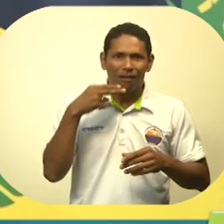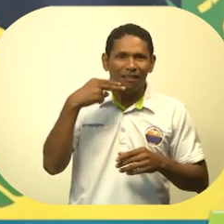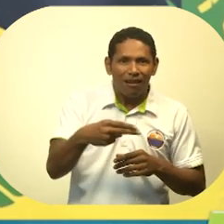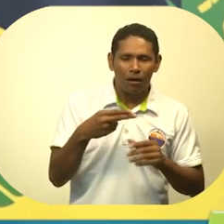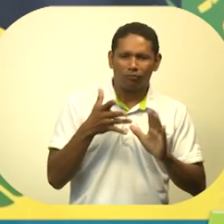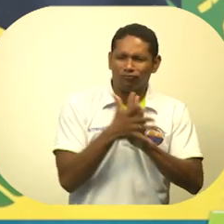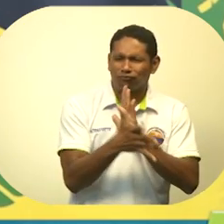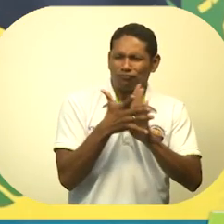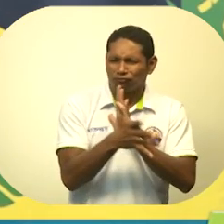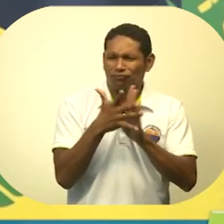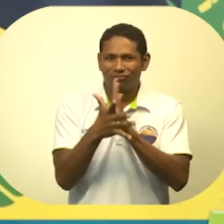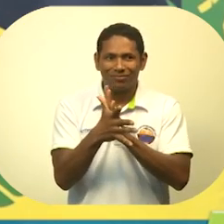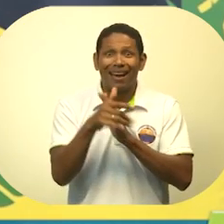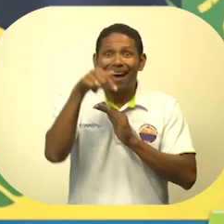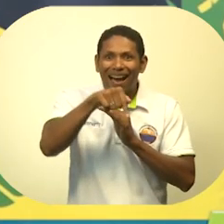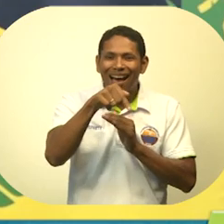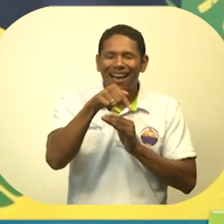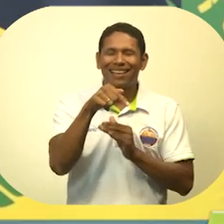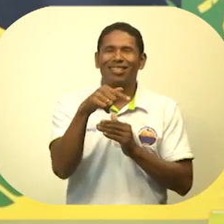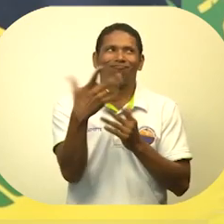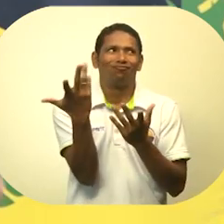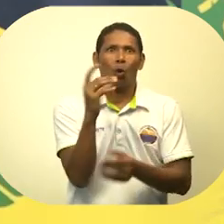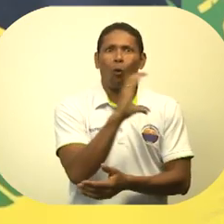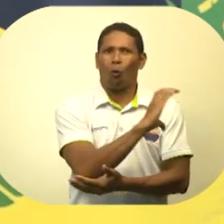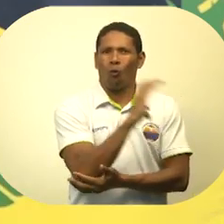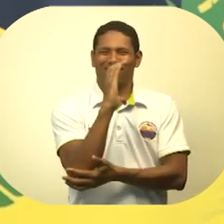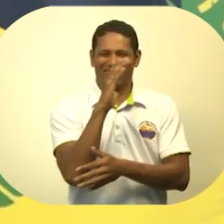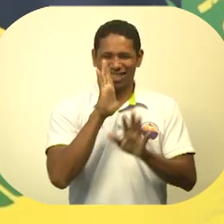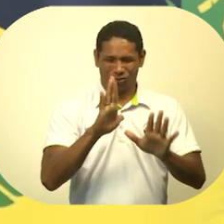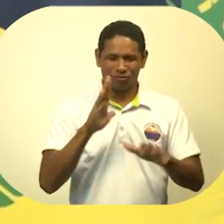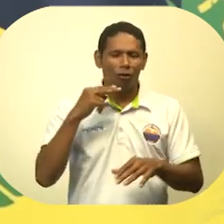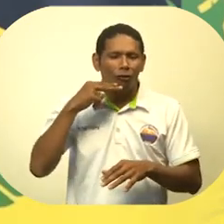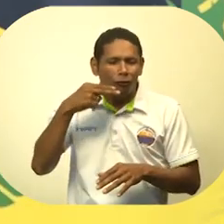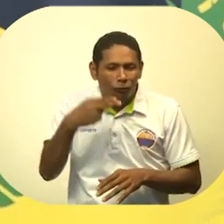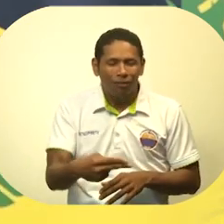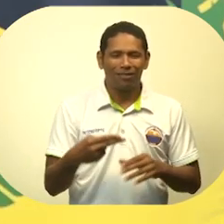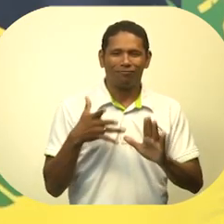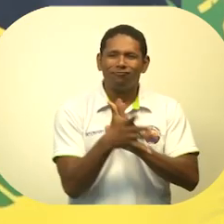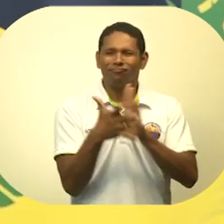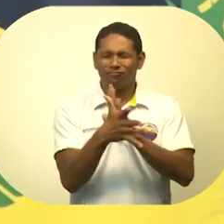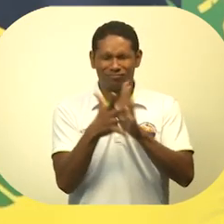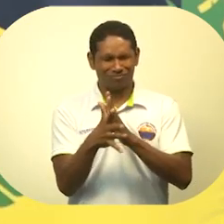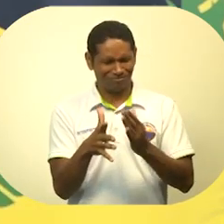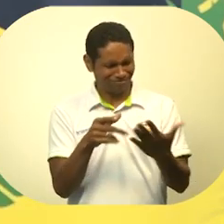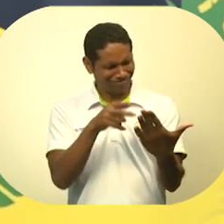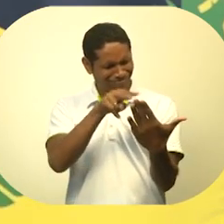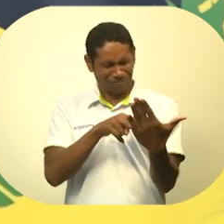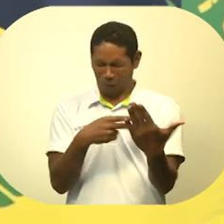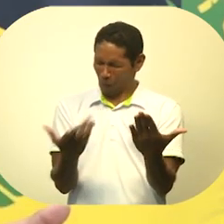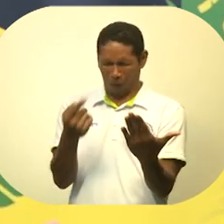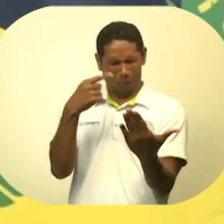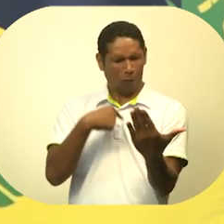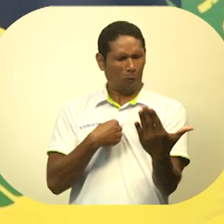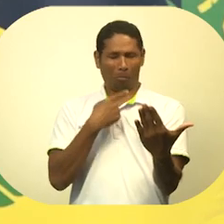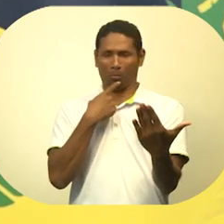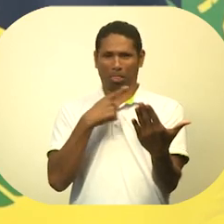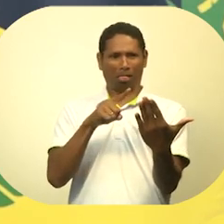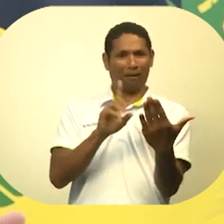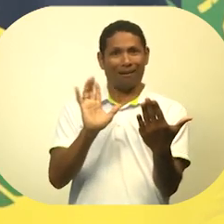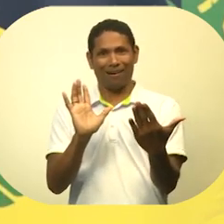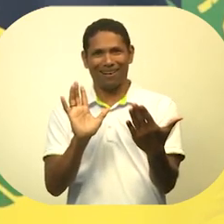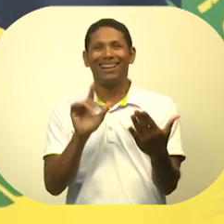colección de anécdotas, de locuras que son las que inspiran en cierto punto la narrativa del realismo mágico, esas cosas que uno dice, ¿cómo puede haber pasado